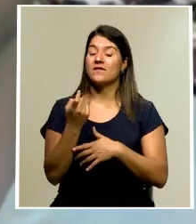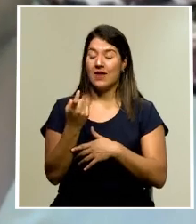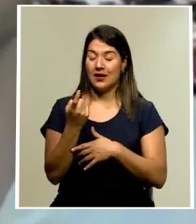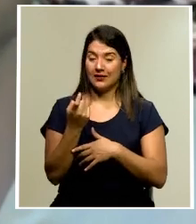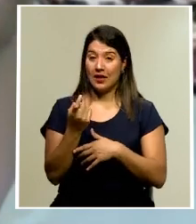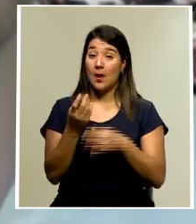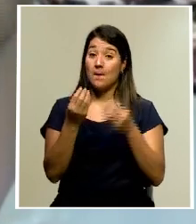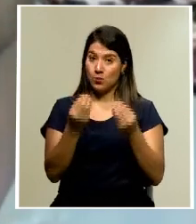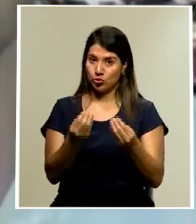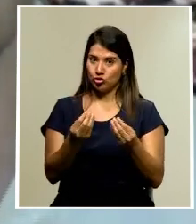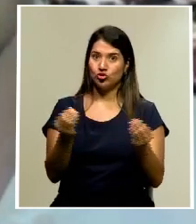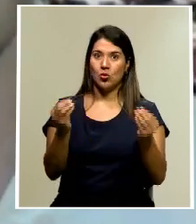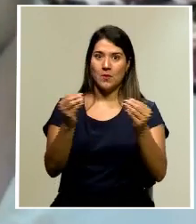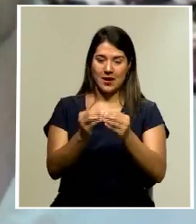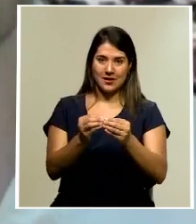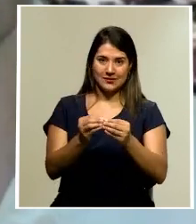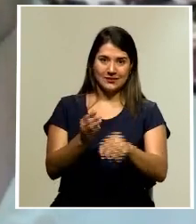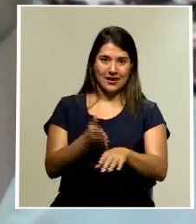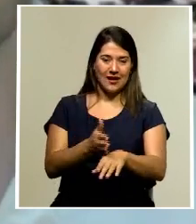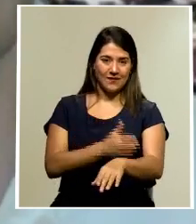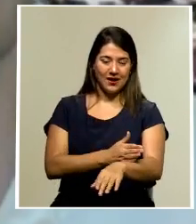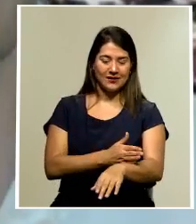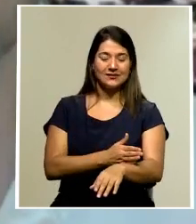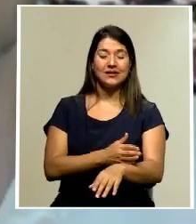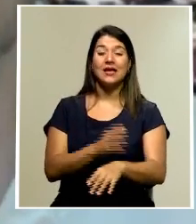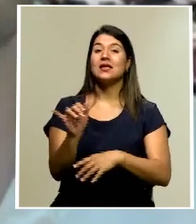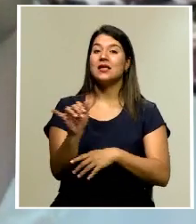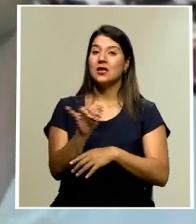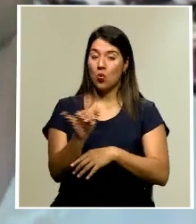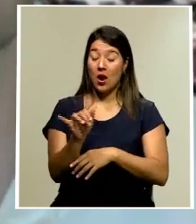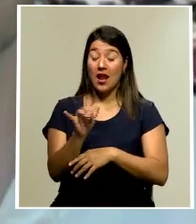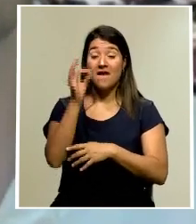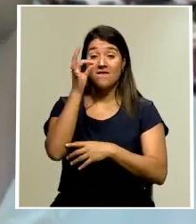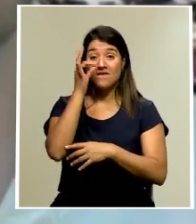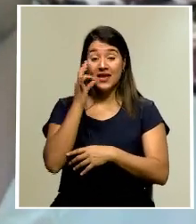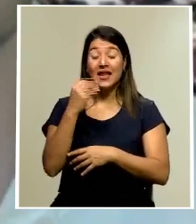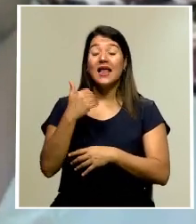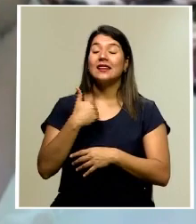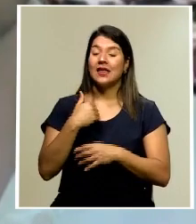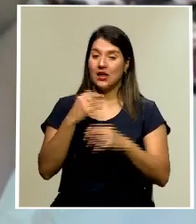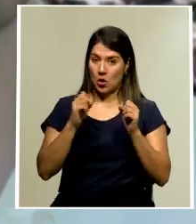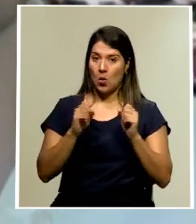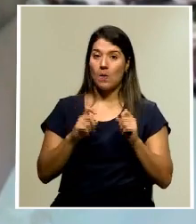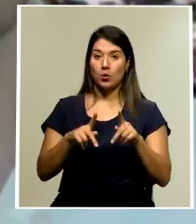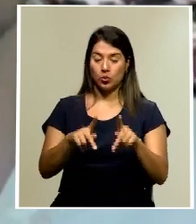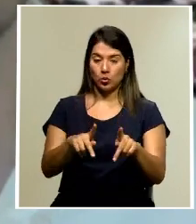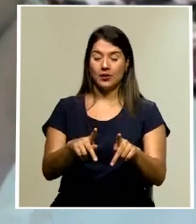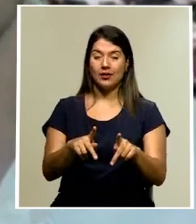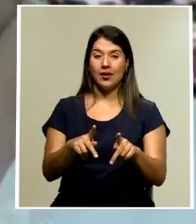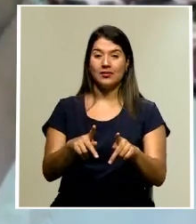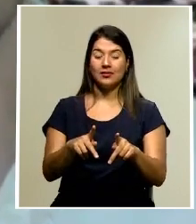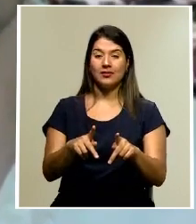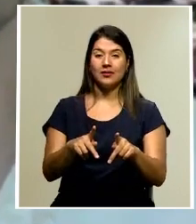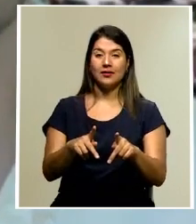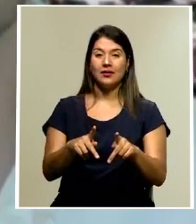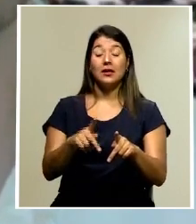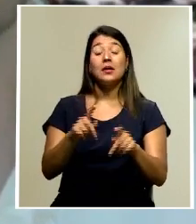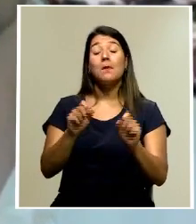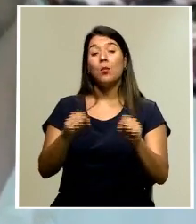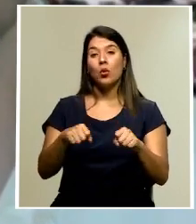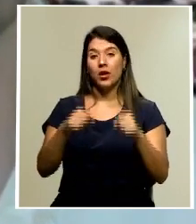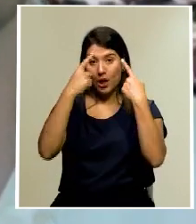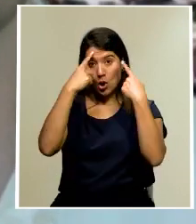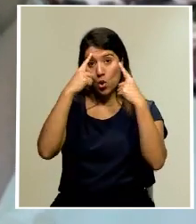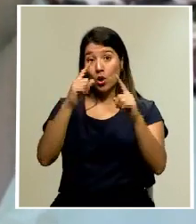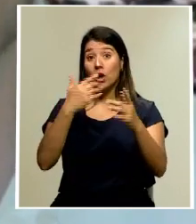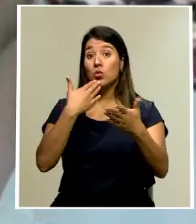por avanzar, tiene la posibilidad efectivamente Liberación Nacional de alcanzar una